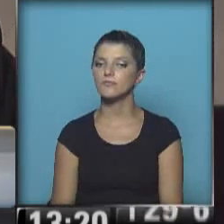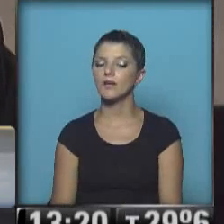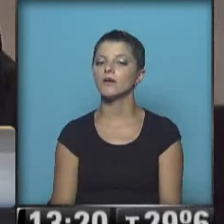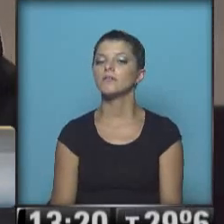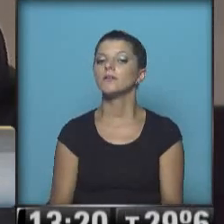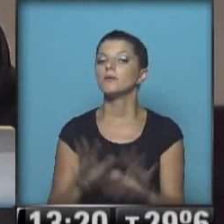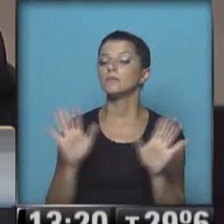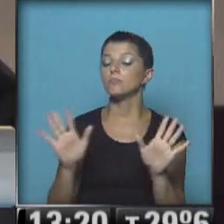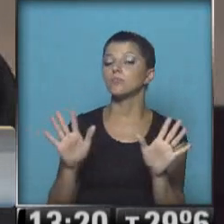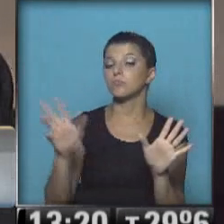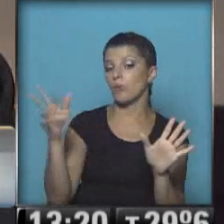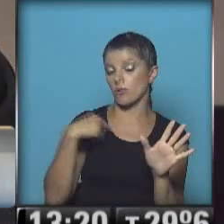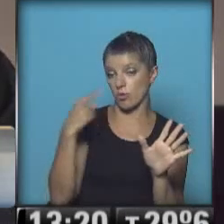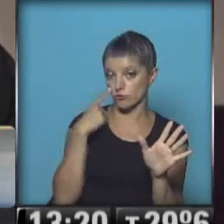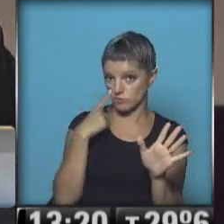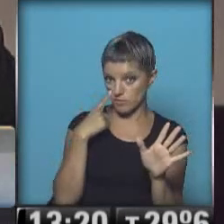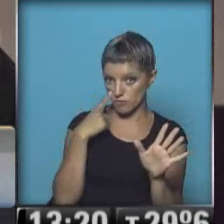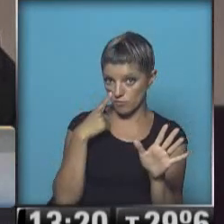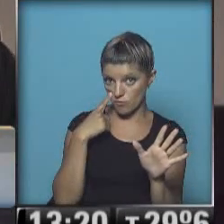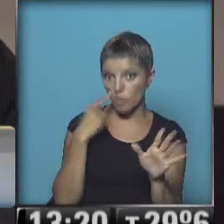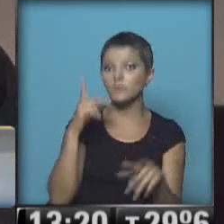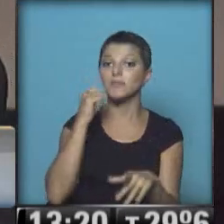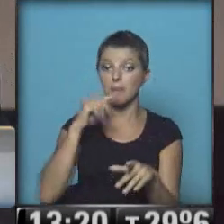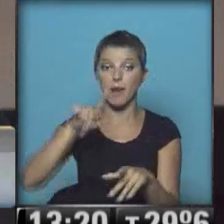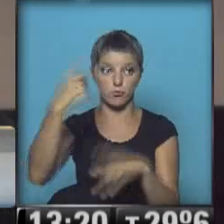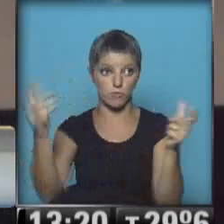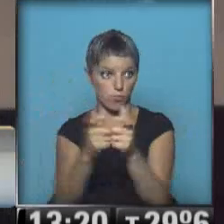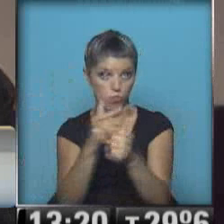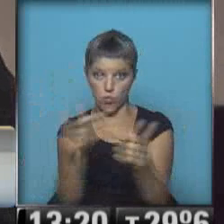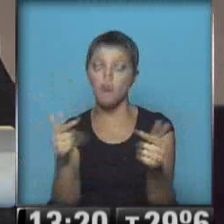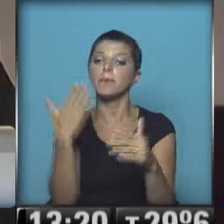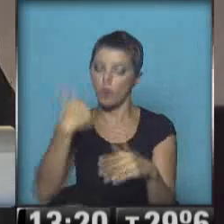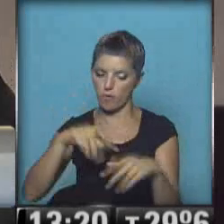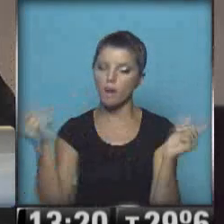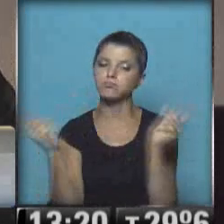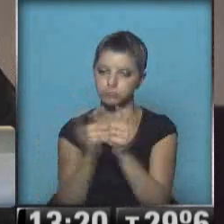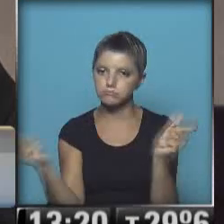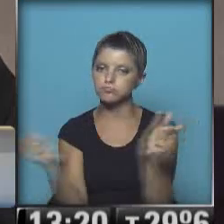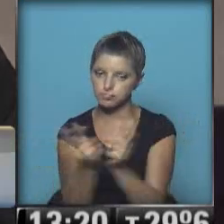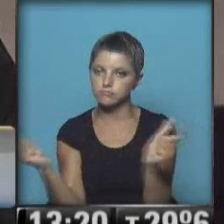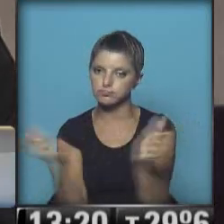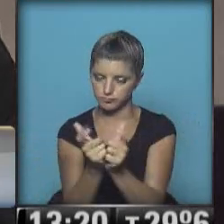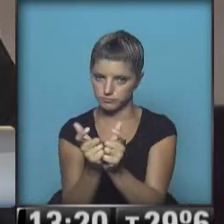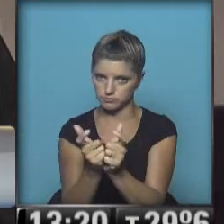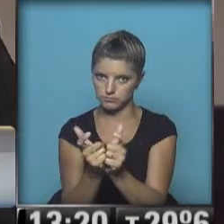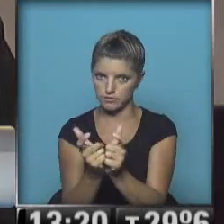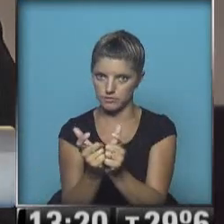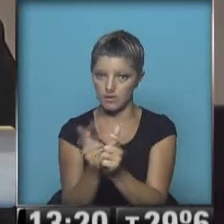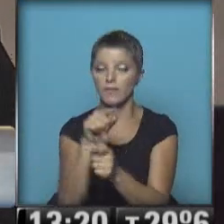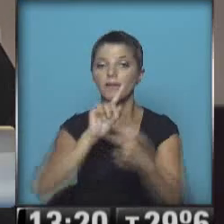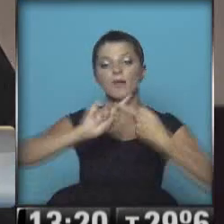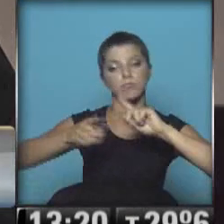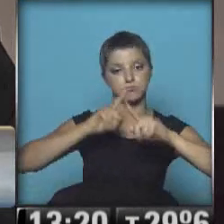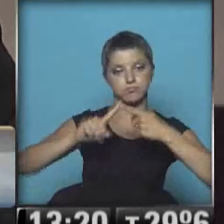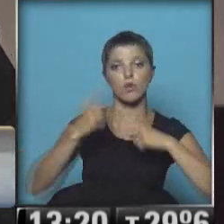menos de lo que se informó fecha para el próximo encuentro Pero obviamente va a haber nuevos nuevos rounds de esta de este acercamiento